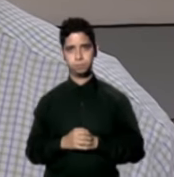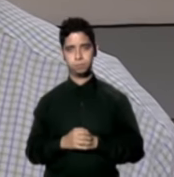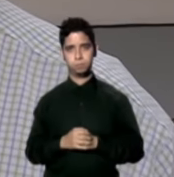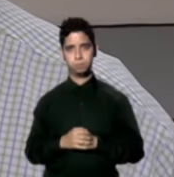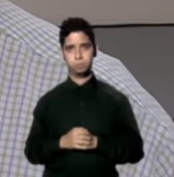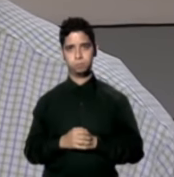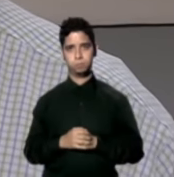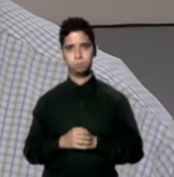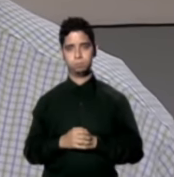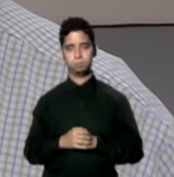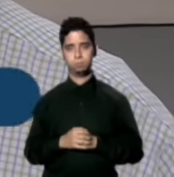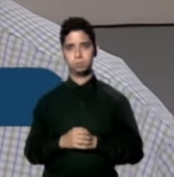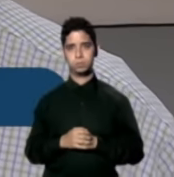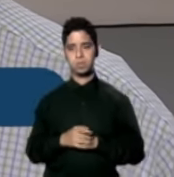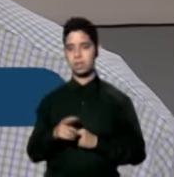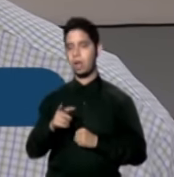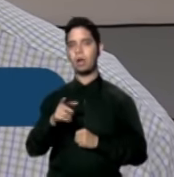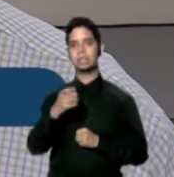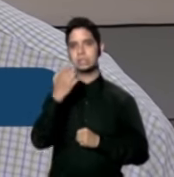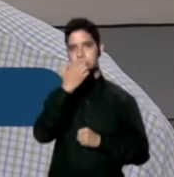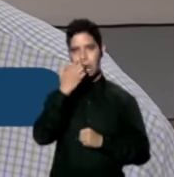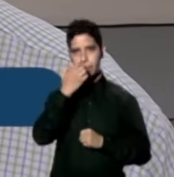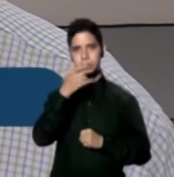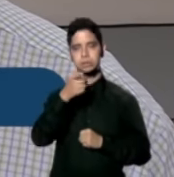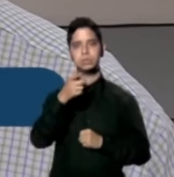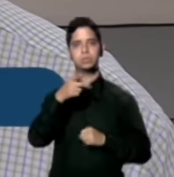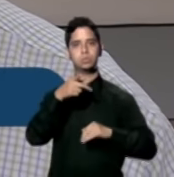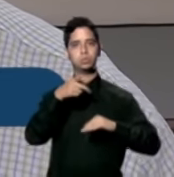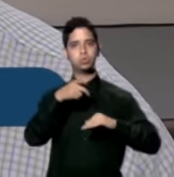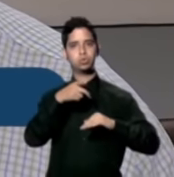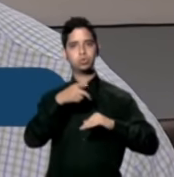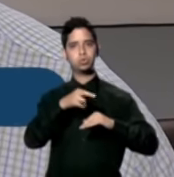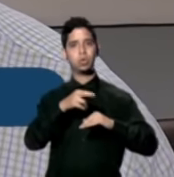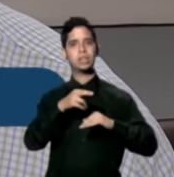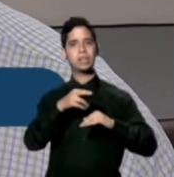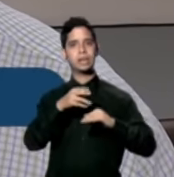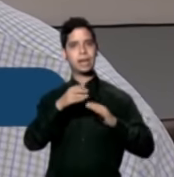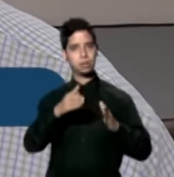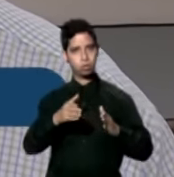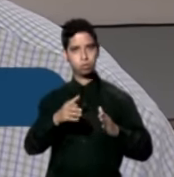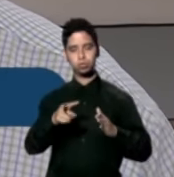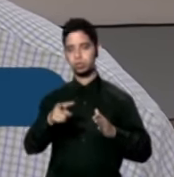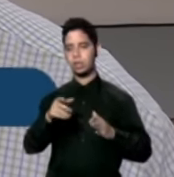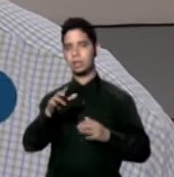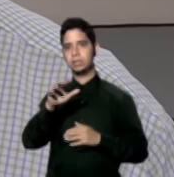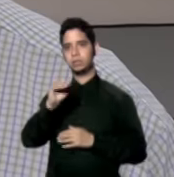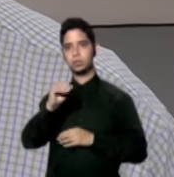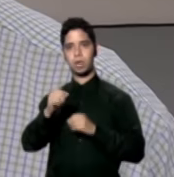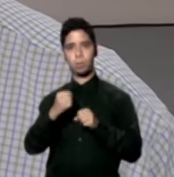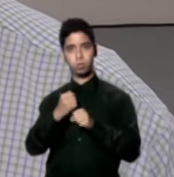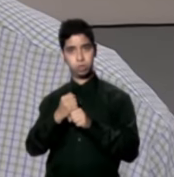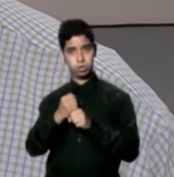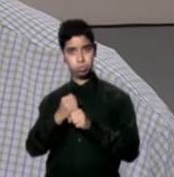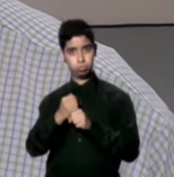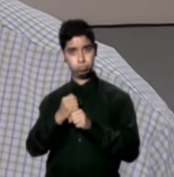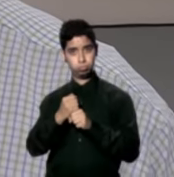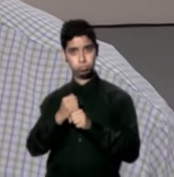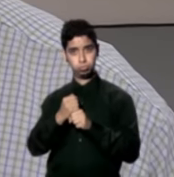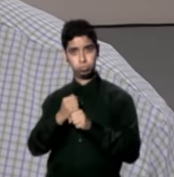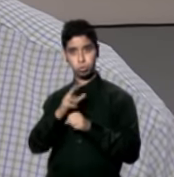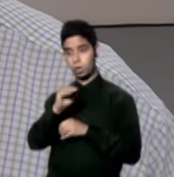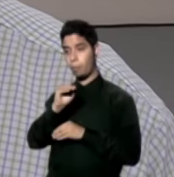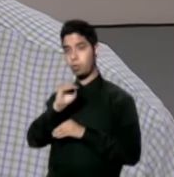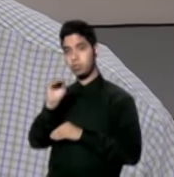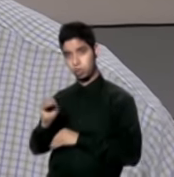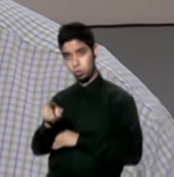el 58% de los estudiantes de las pruebas pasadas fracasaron en el área de ciencia.